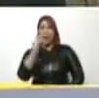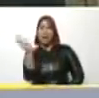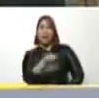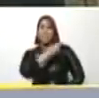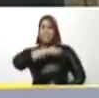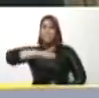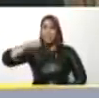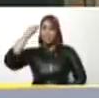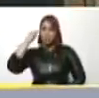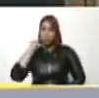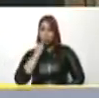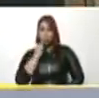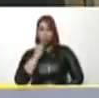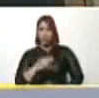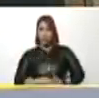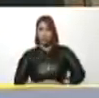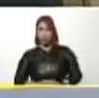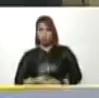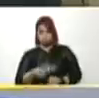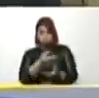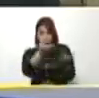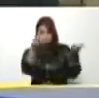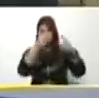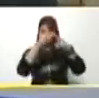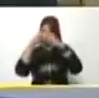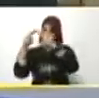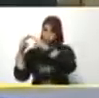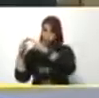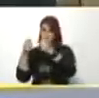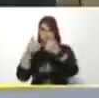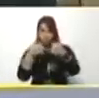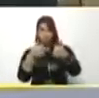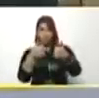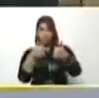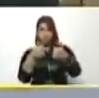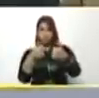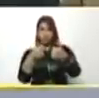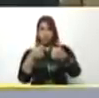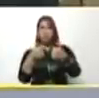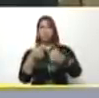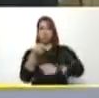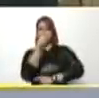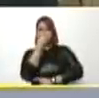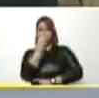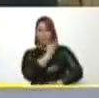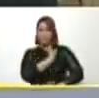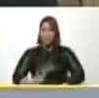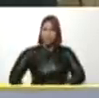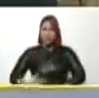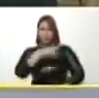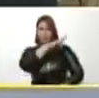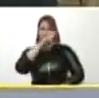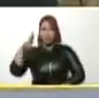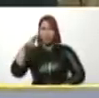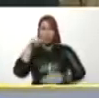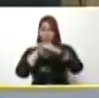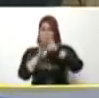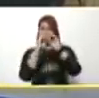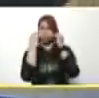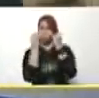Bolívar, allí que ustedes conocen muy bien, en el palacio del presidente de la República, en su